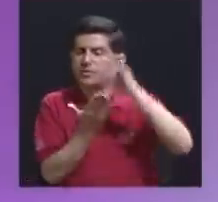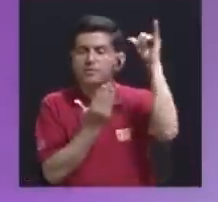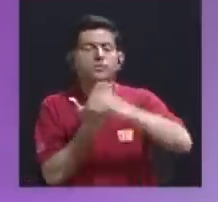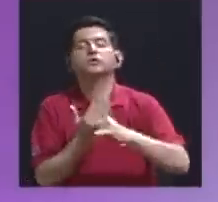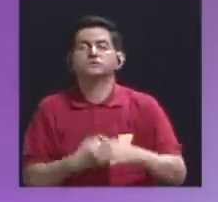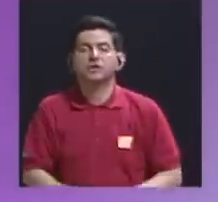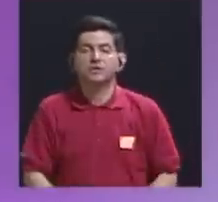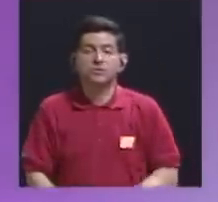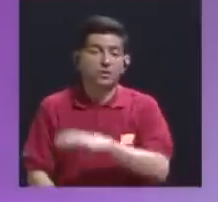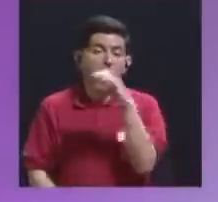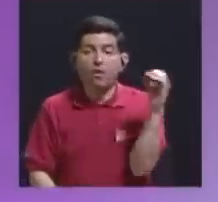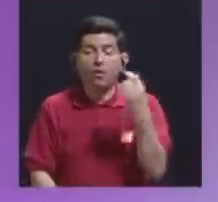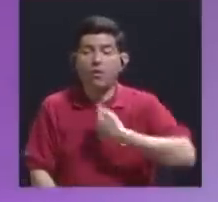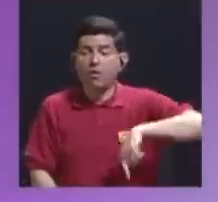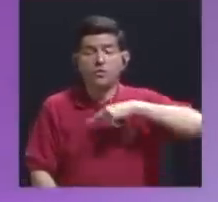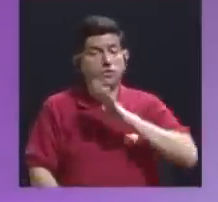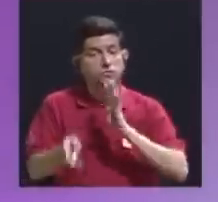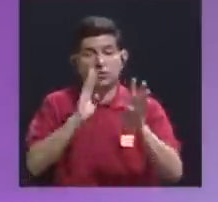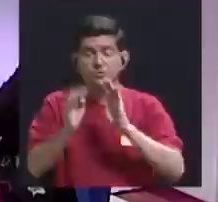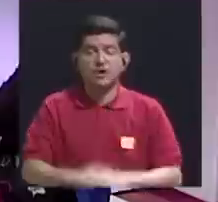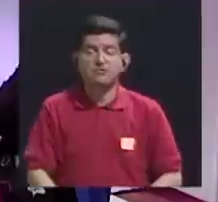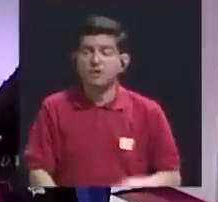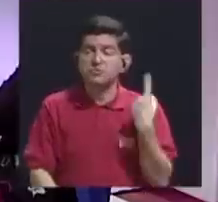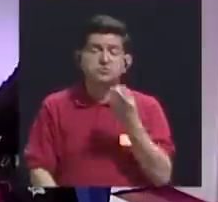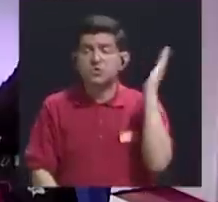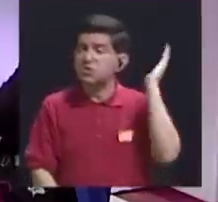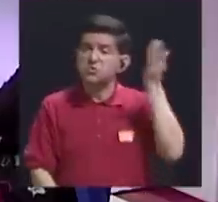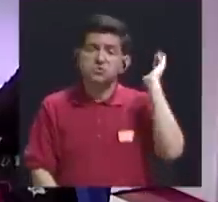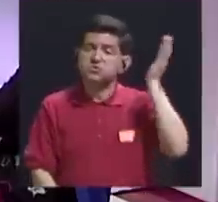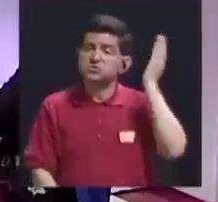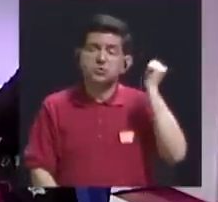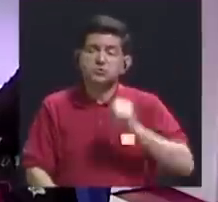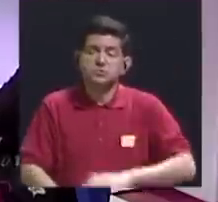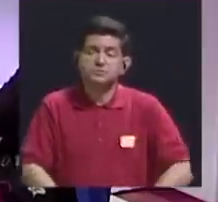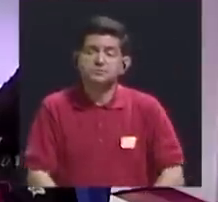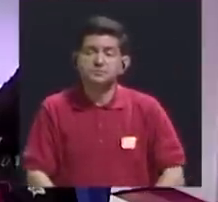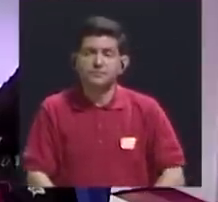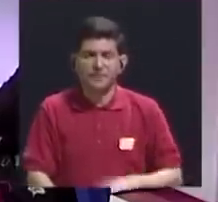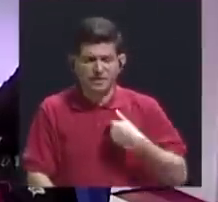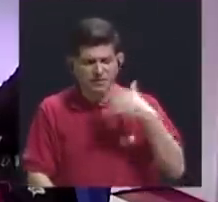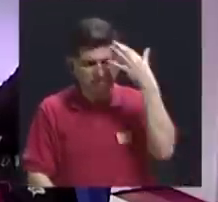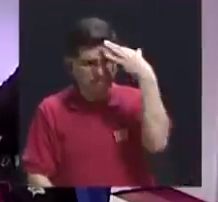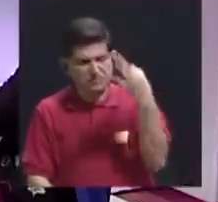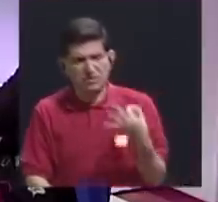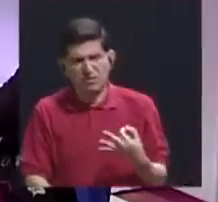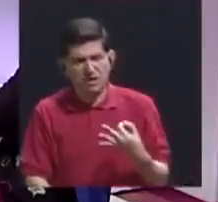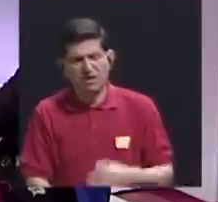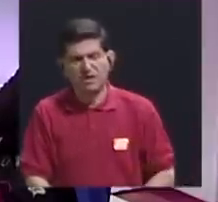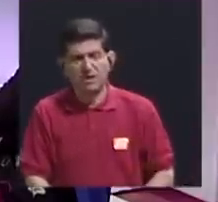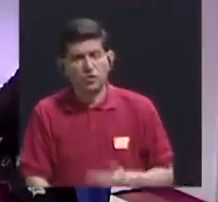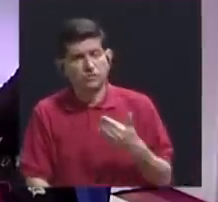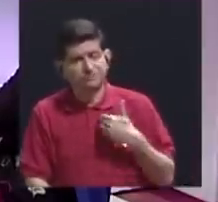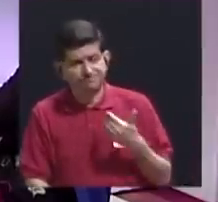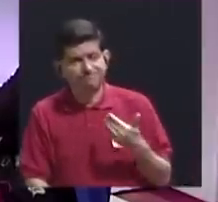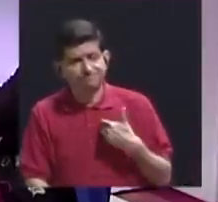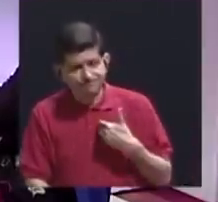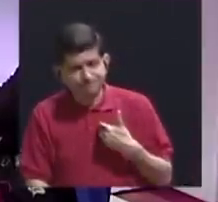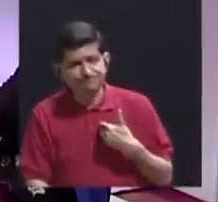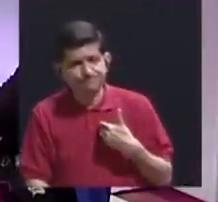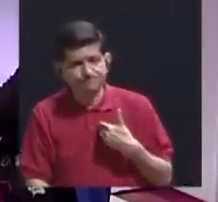sino entonces estamos hablando de discursos si yo creo que tendrá